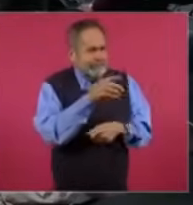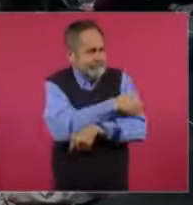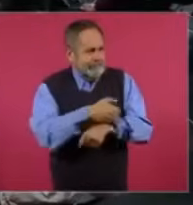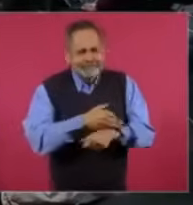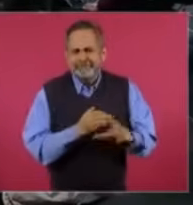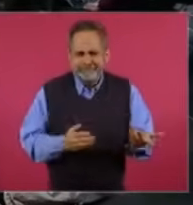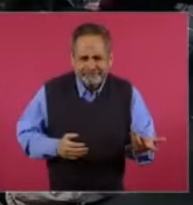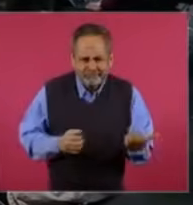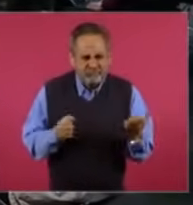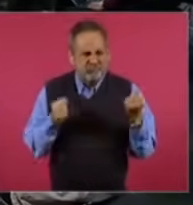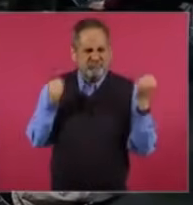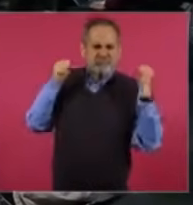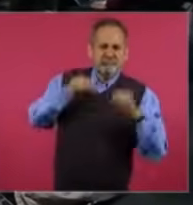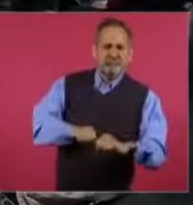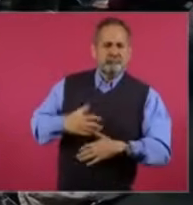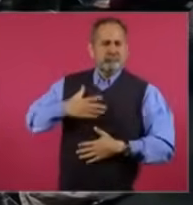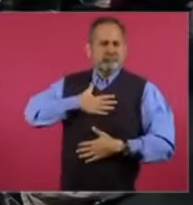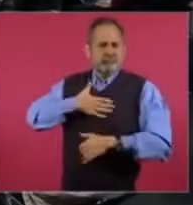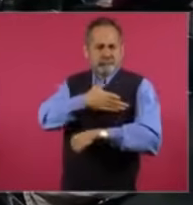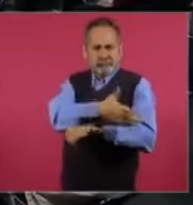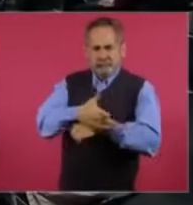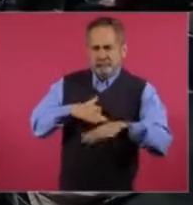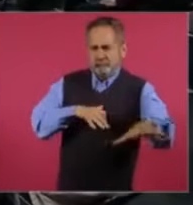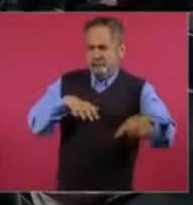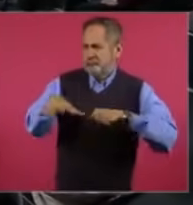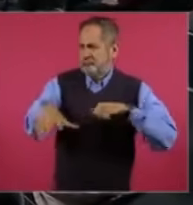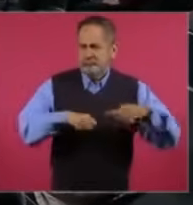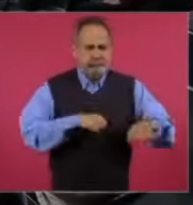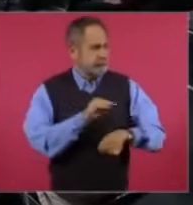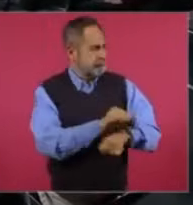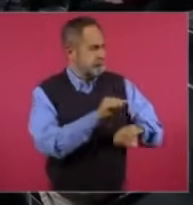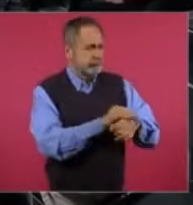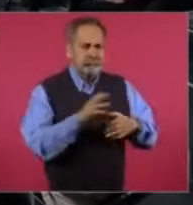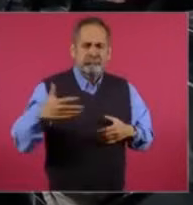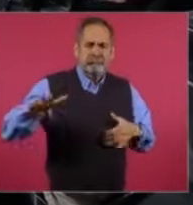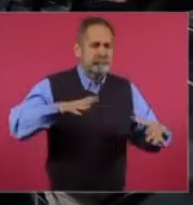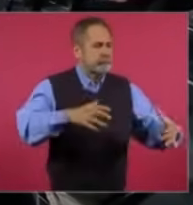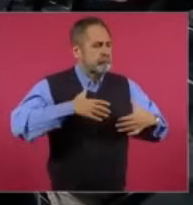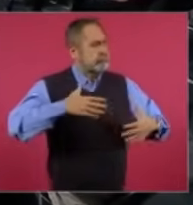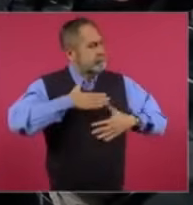El nepotismo a todo lo que da.